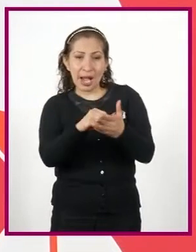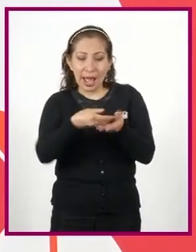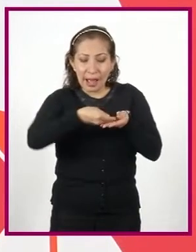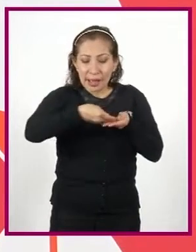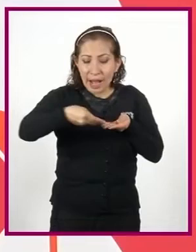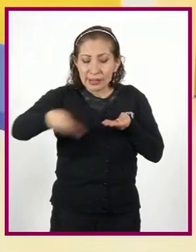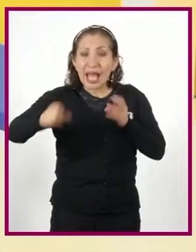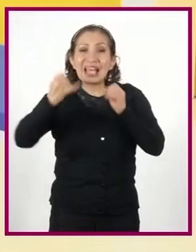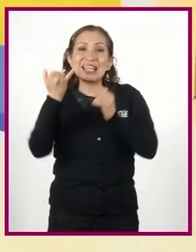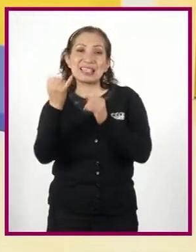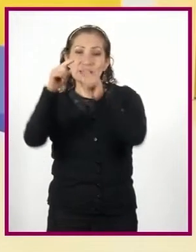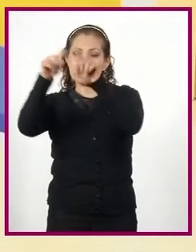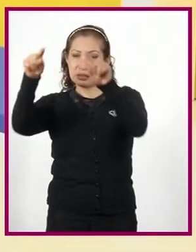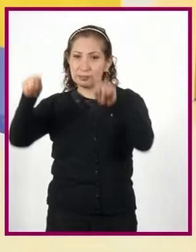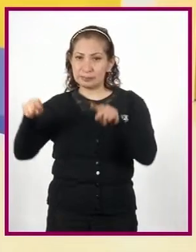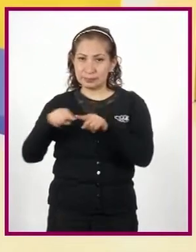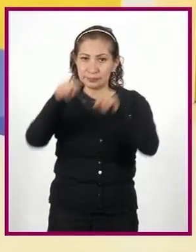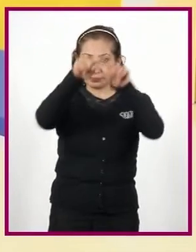y tablero.